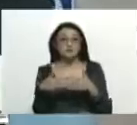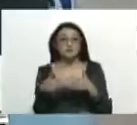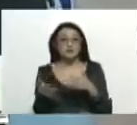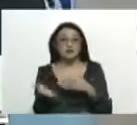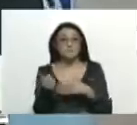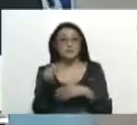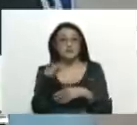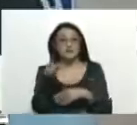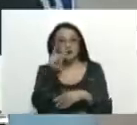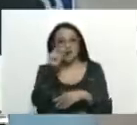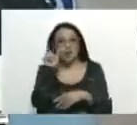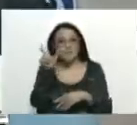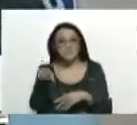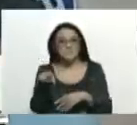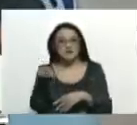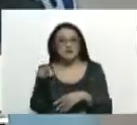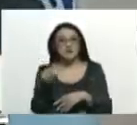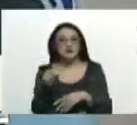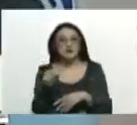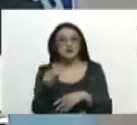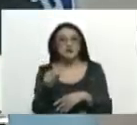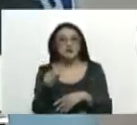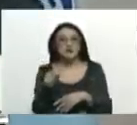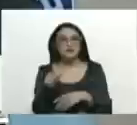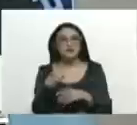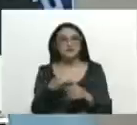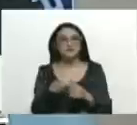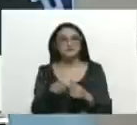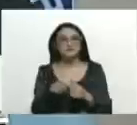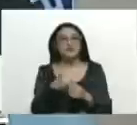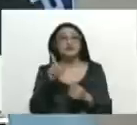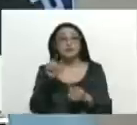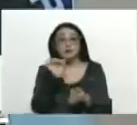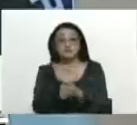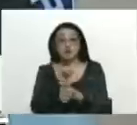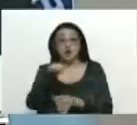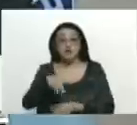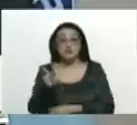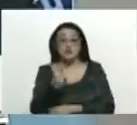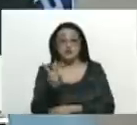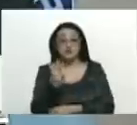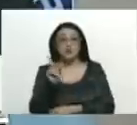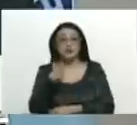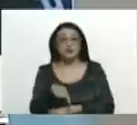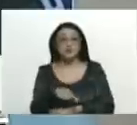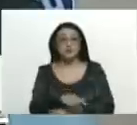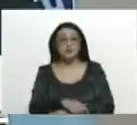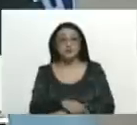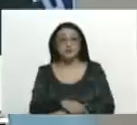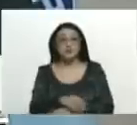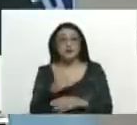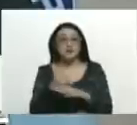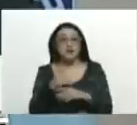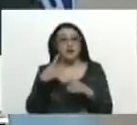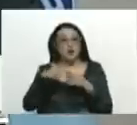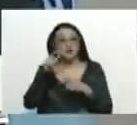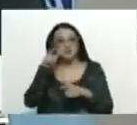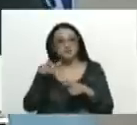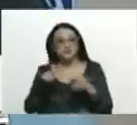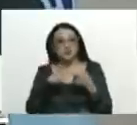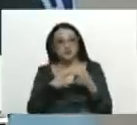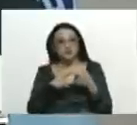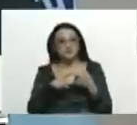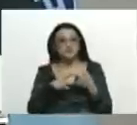que este delincuente Rafael reiter que también tiene orden de aprehensión aquí en Venezuela al igual que Ramírez